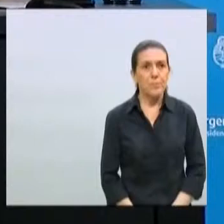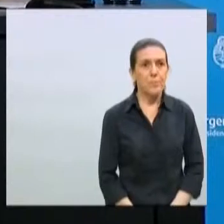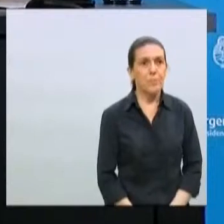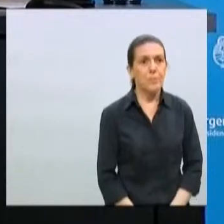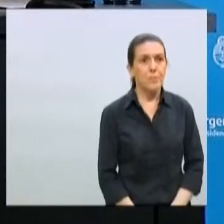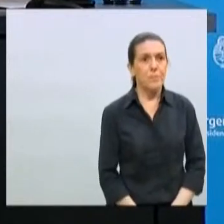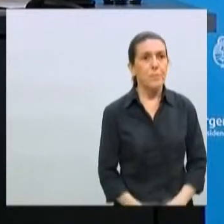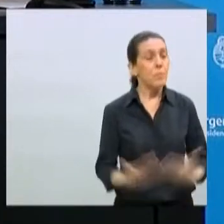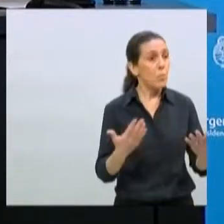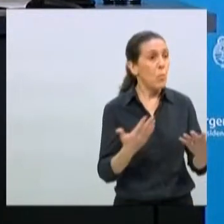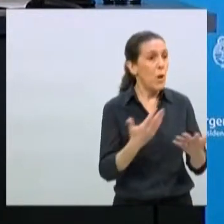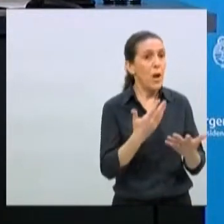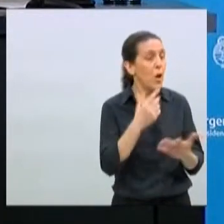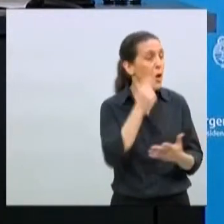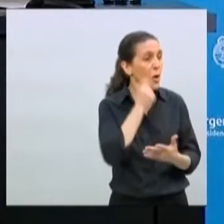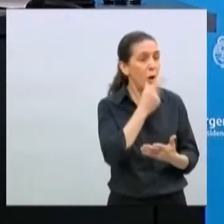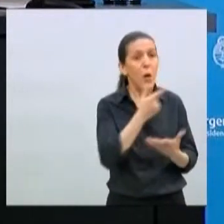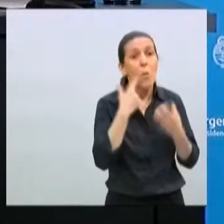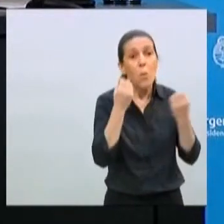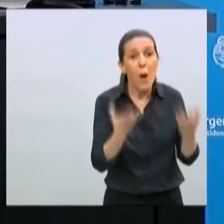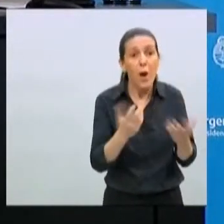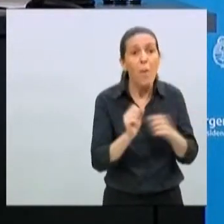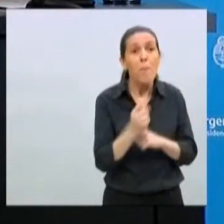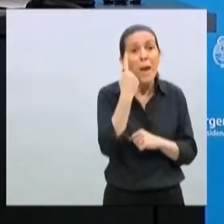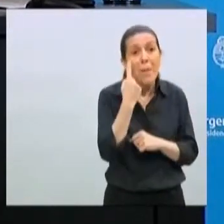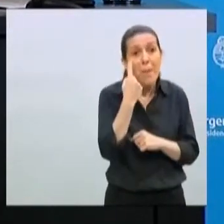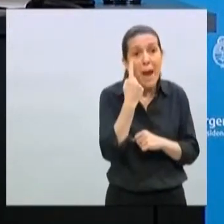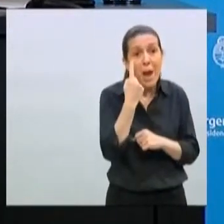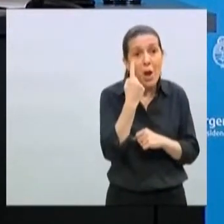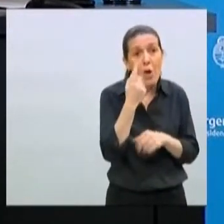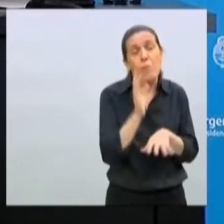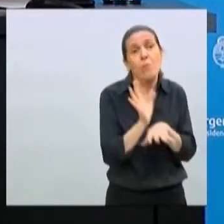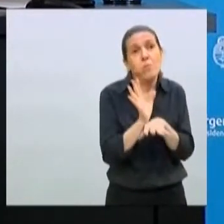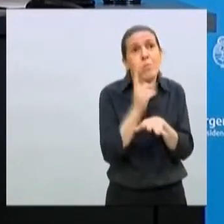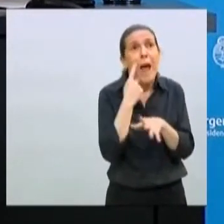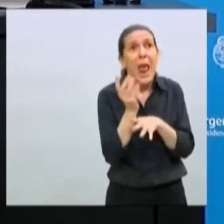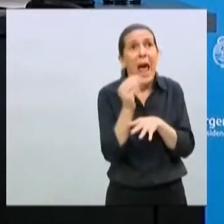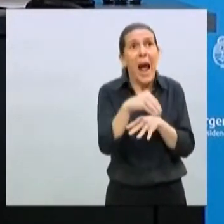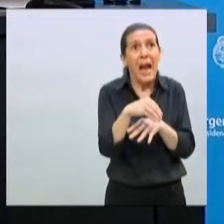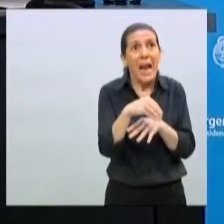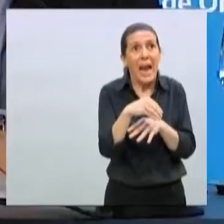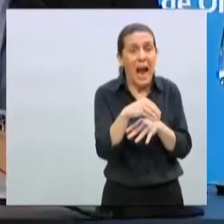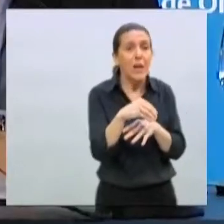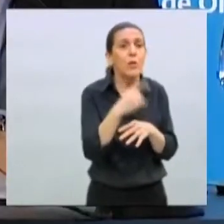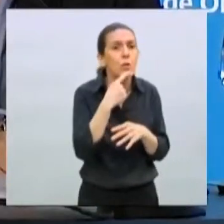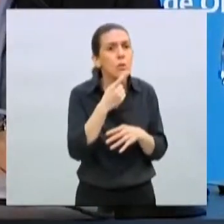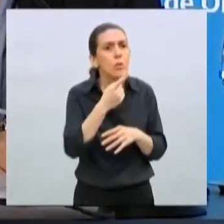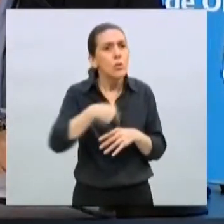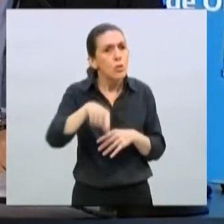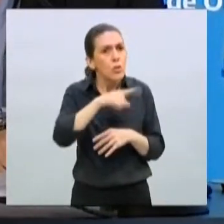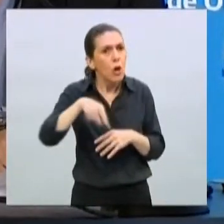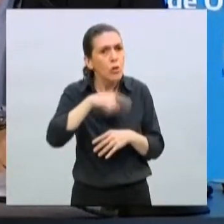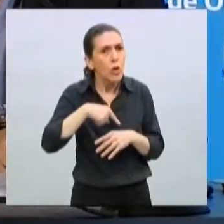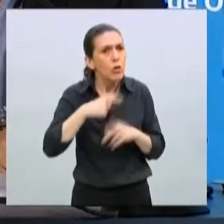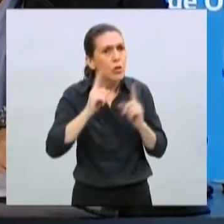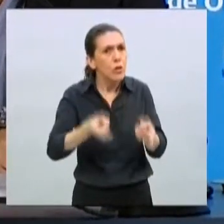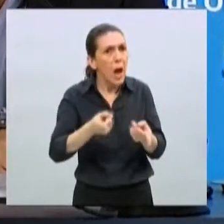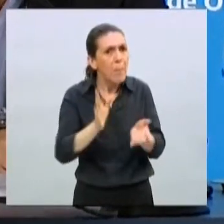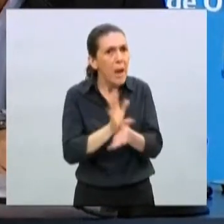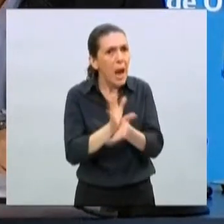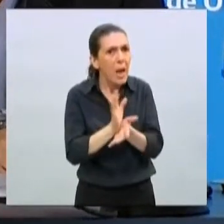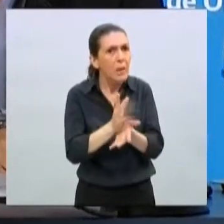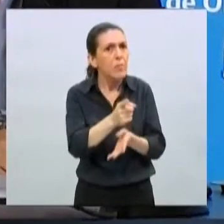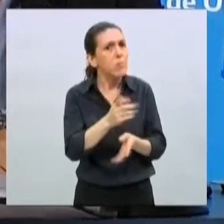Horacio. Axel. Bueno, en primer lugar, para agregar que nosotros también estamos, pero